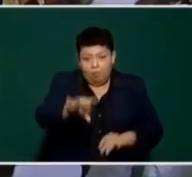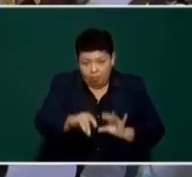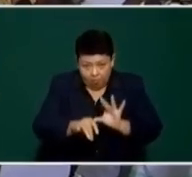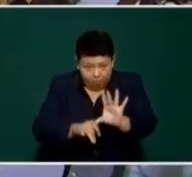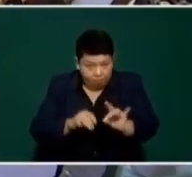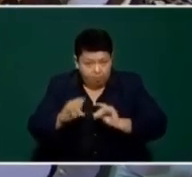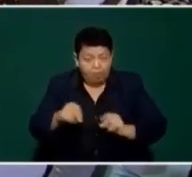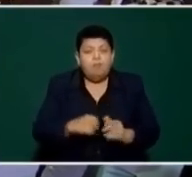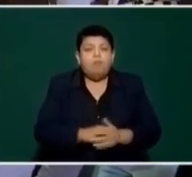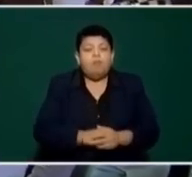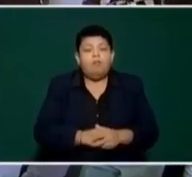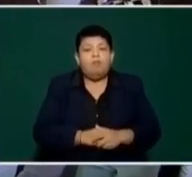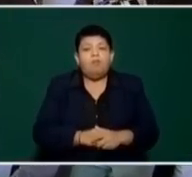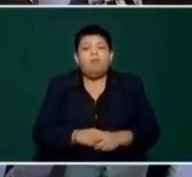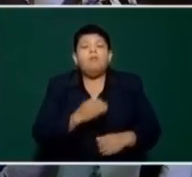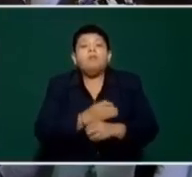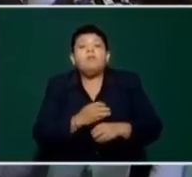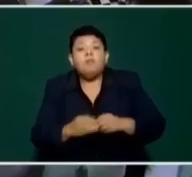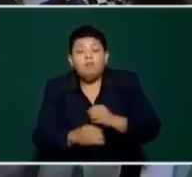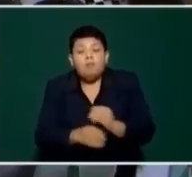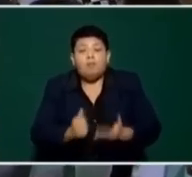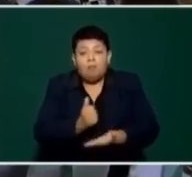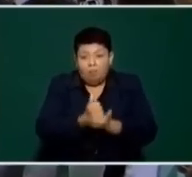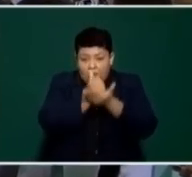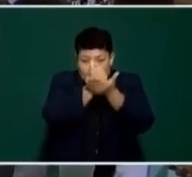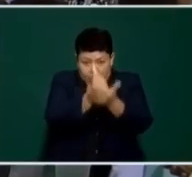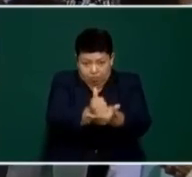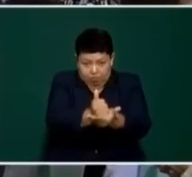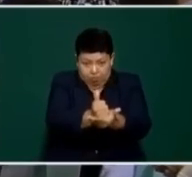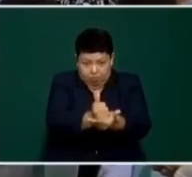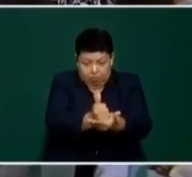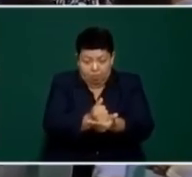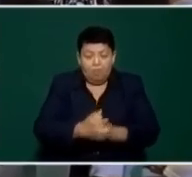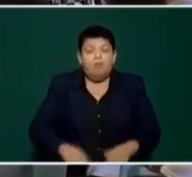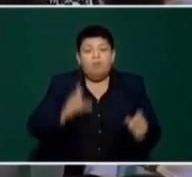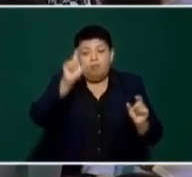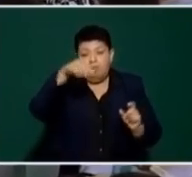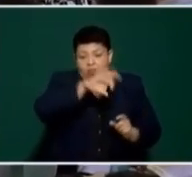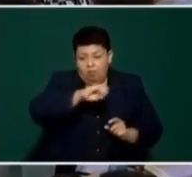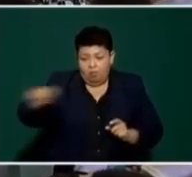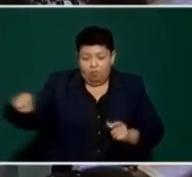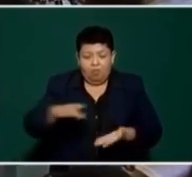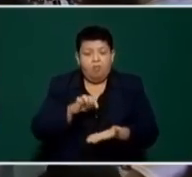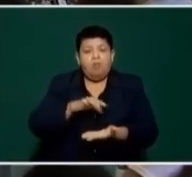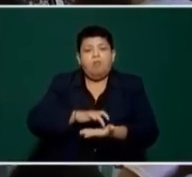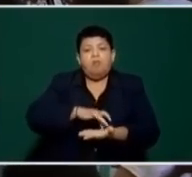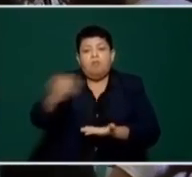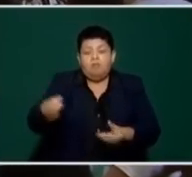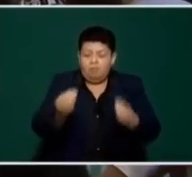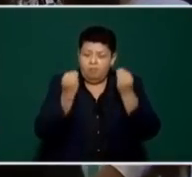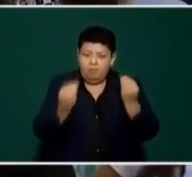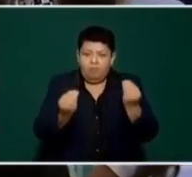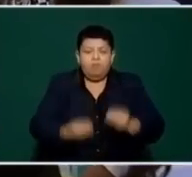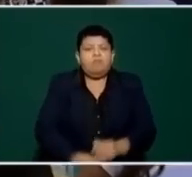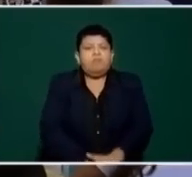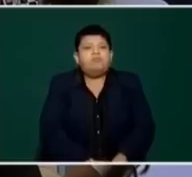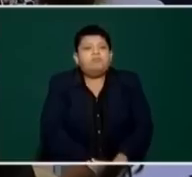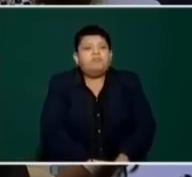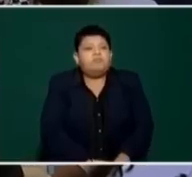soluciones en común y que le sirva a la sociedad quintanarroense. Muchas gracias, señor presidente.